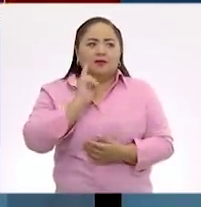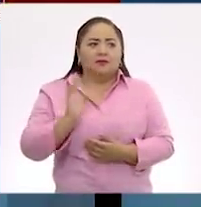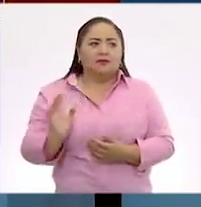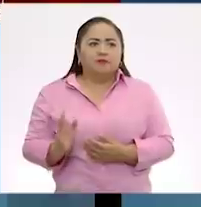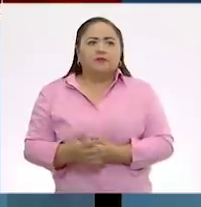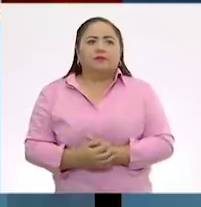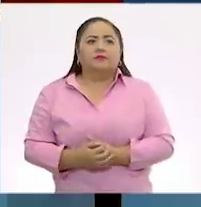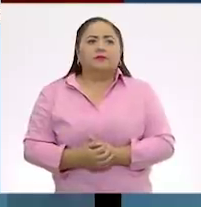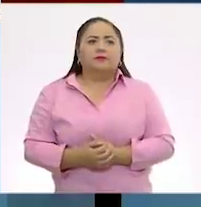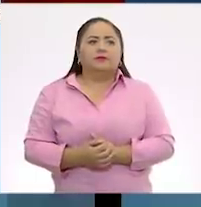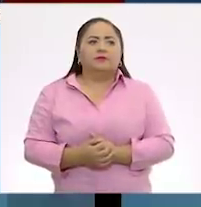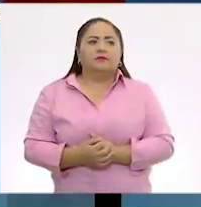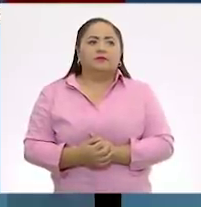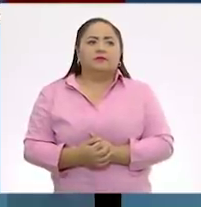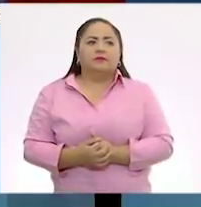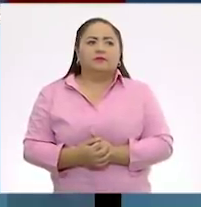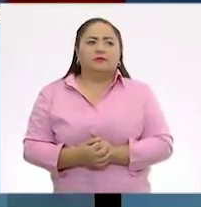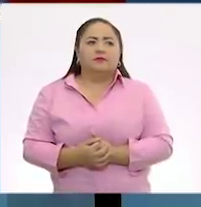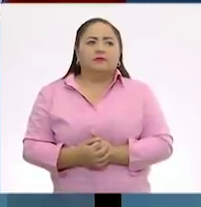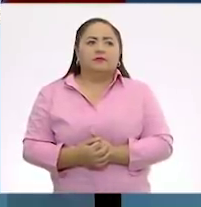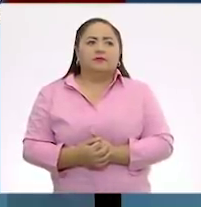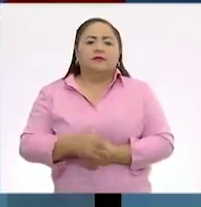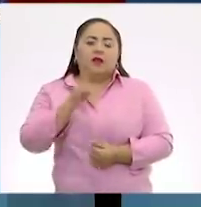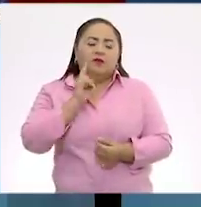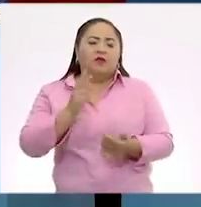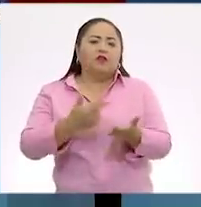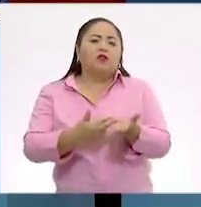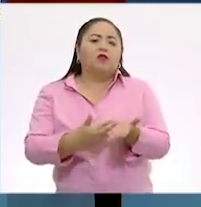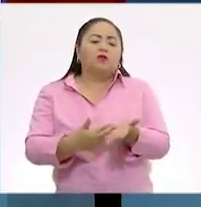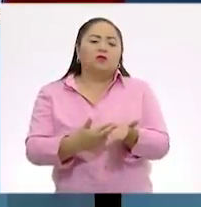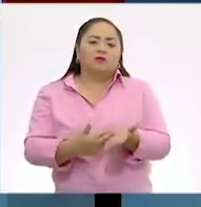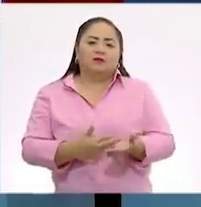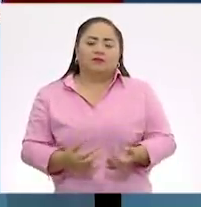que me voy a ir por un rosita ahora.